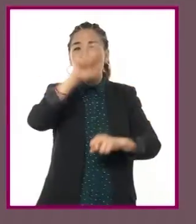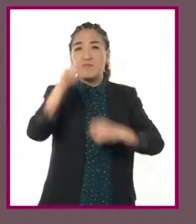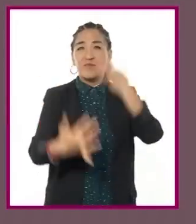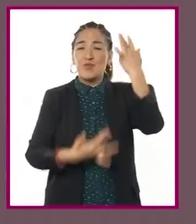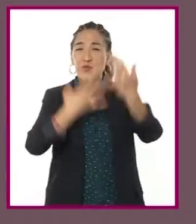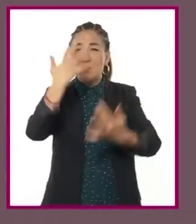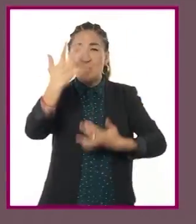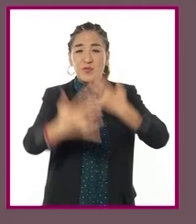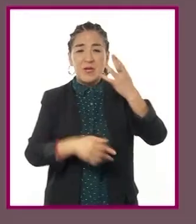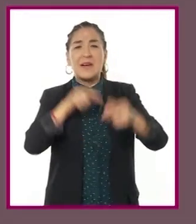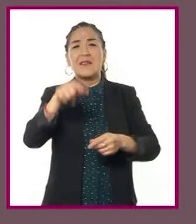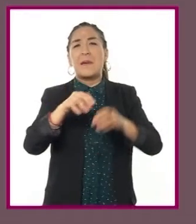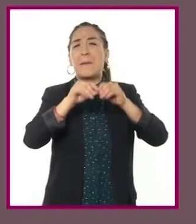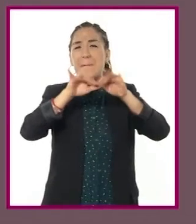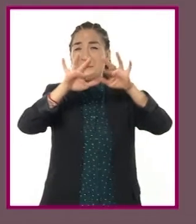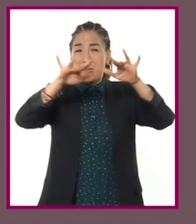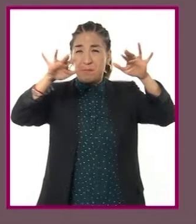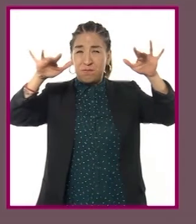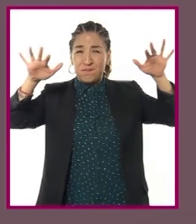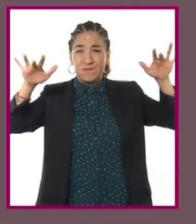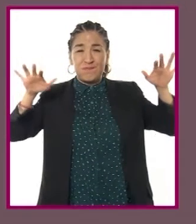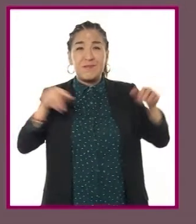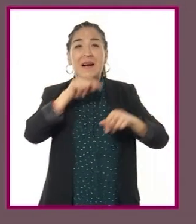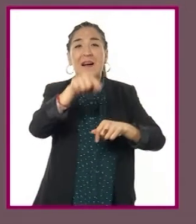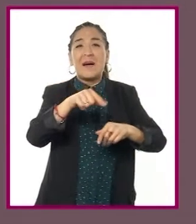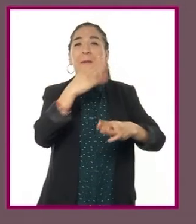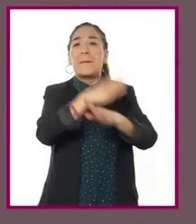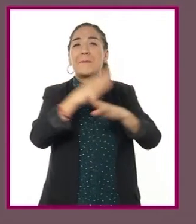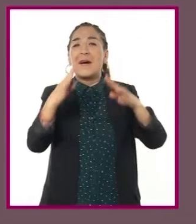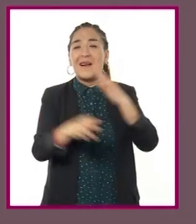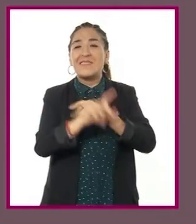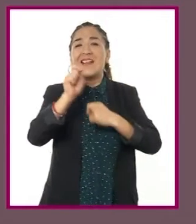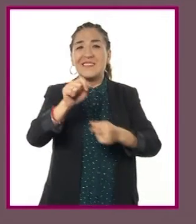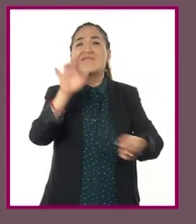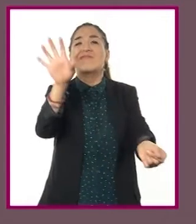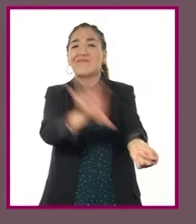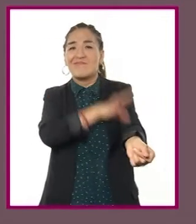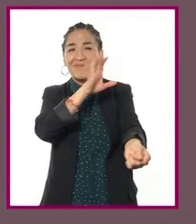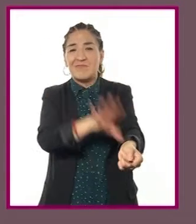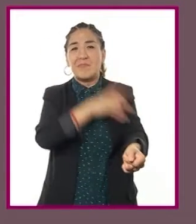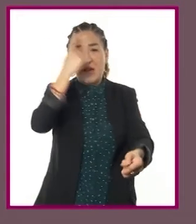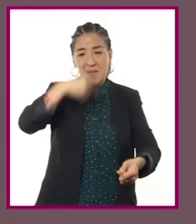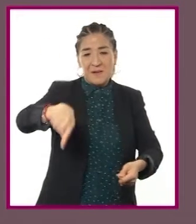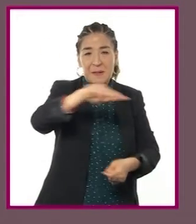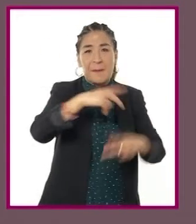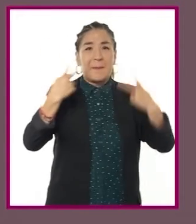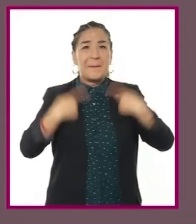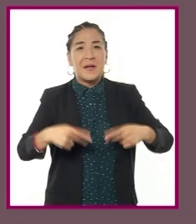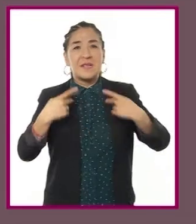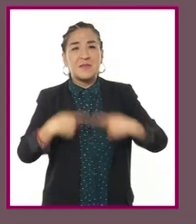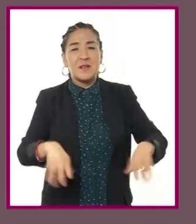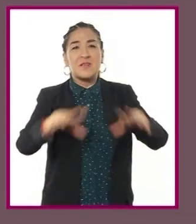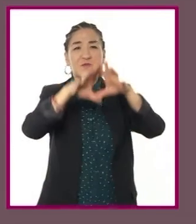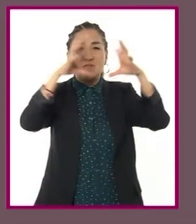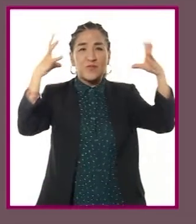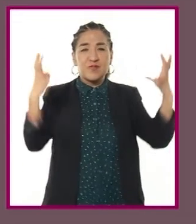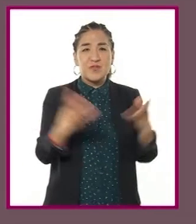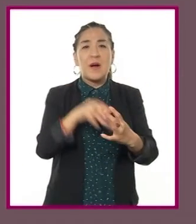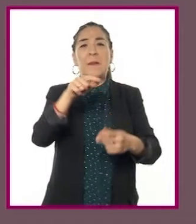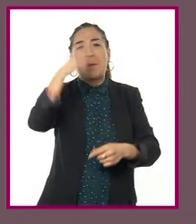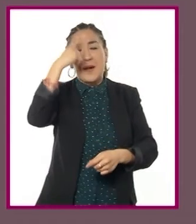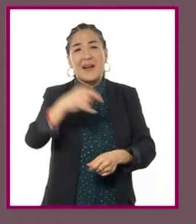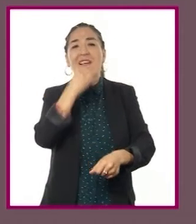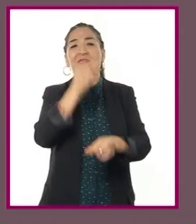explosión liberó cantidades enormes de material radioactivo a la atmósfera. Las autoridades buscaron encubrir la